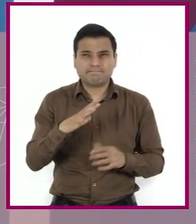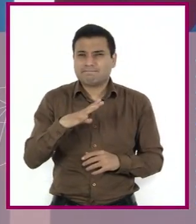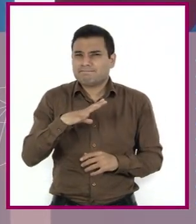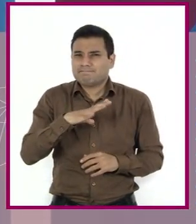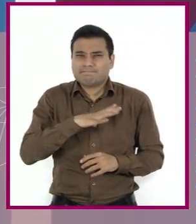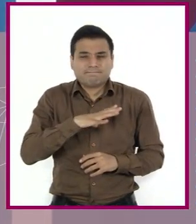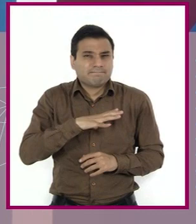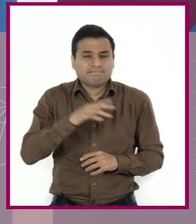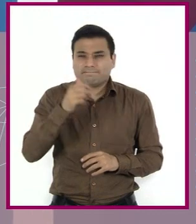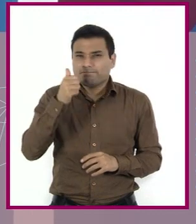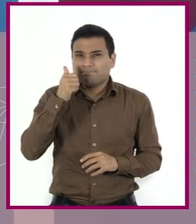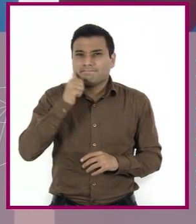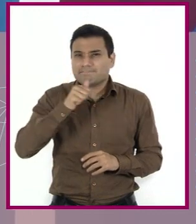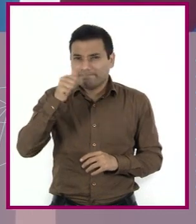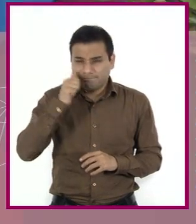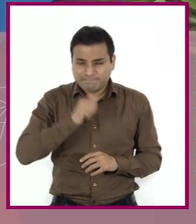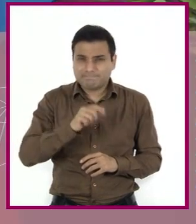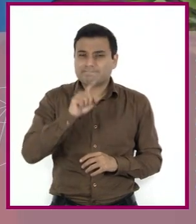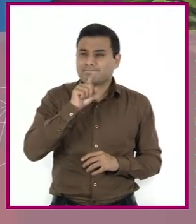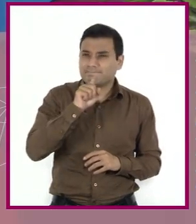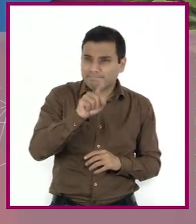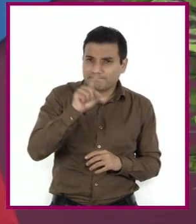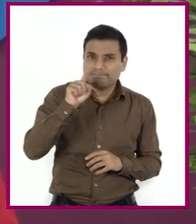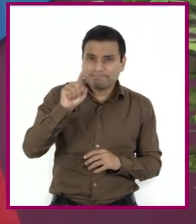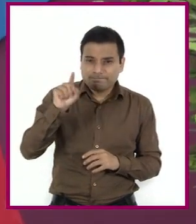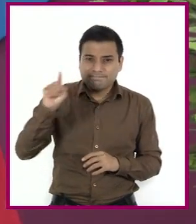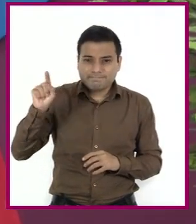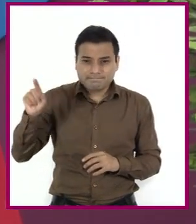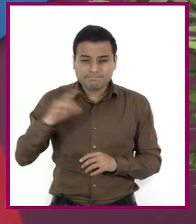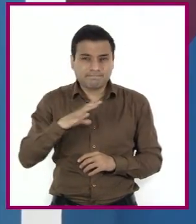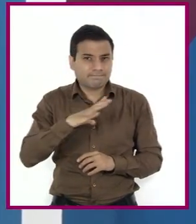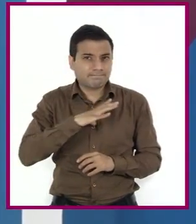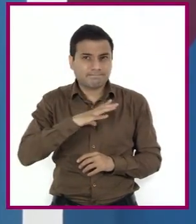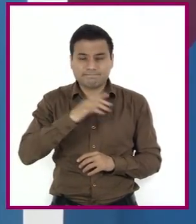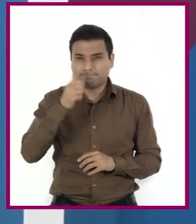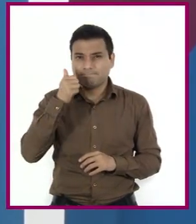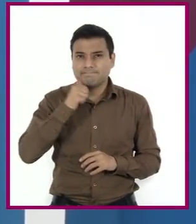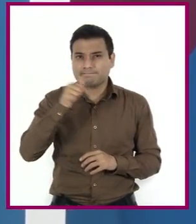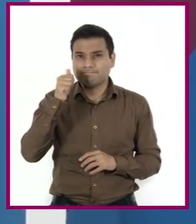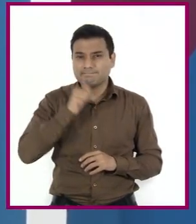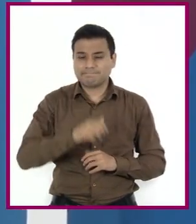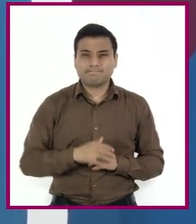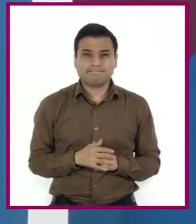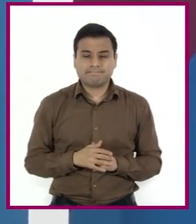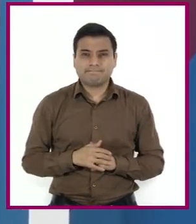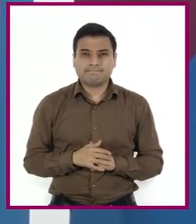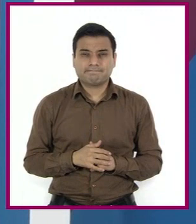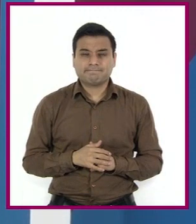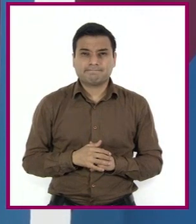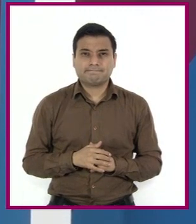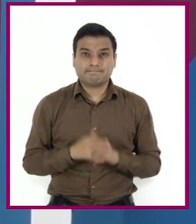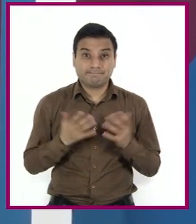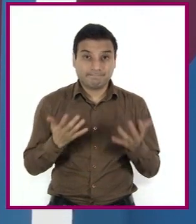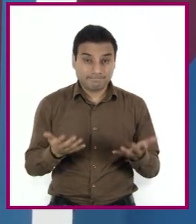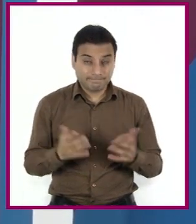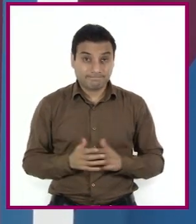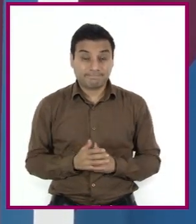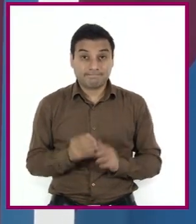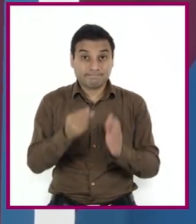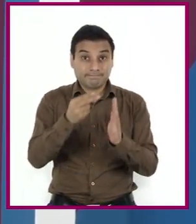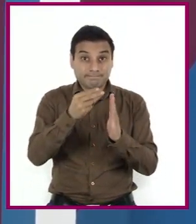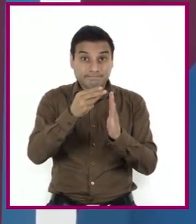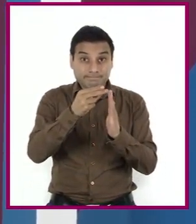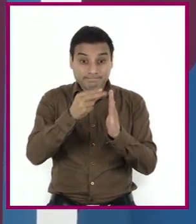los ámbitos en los que convivimos. Podemos incluso pensar que nuestro primer acercamiento con la aplicación de normas son